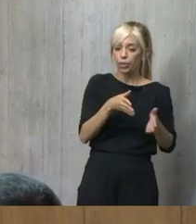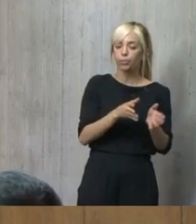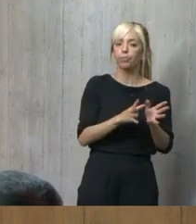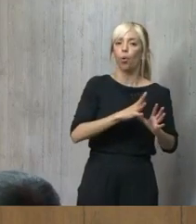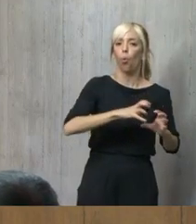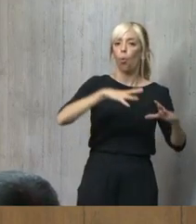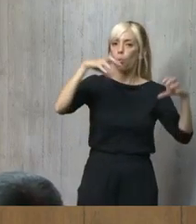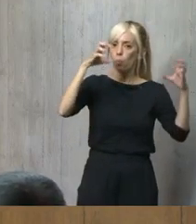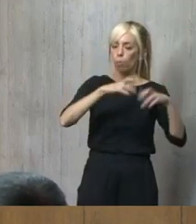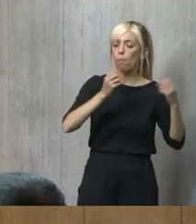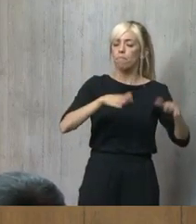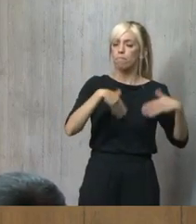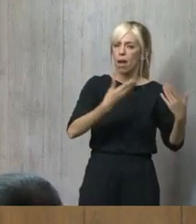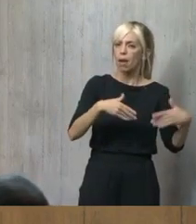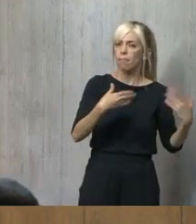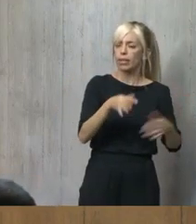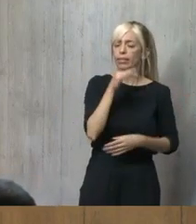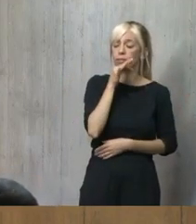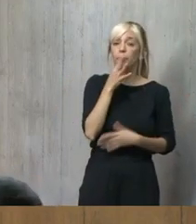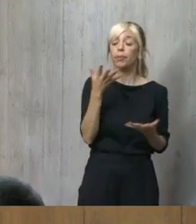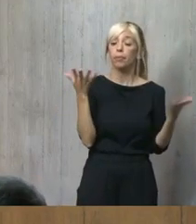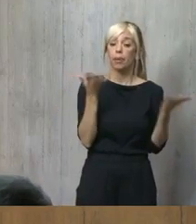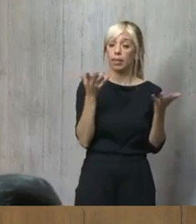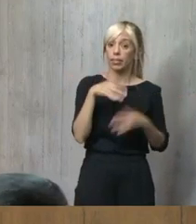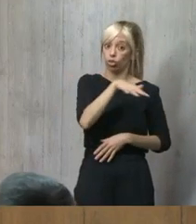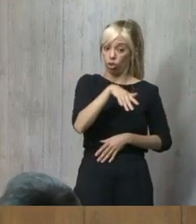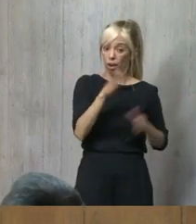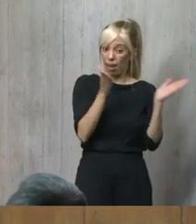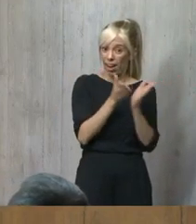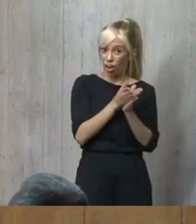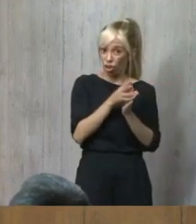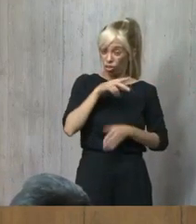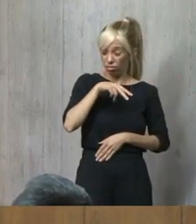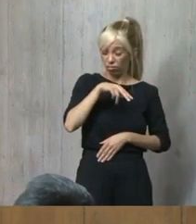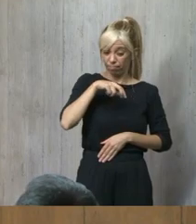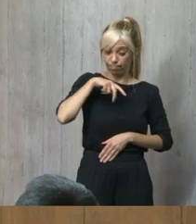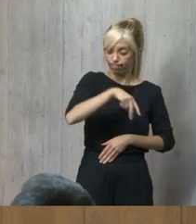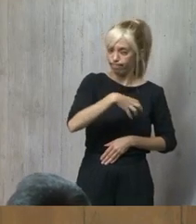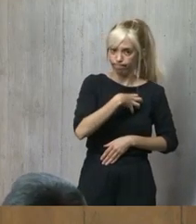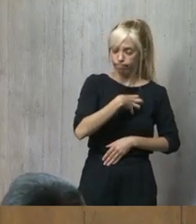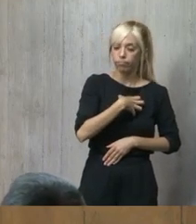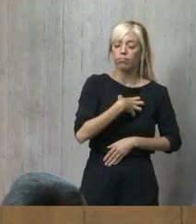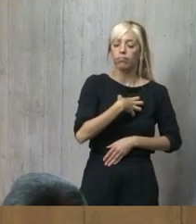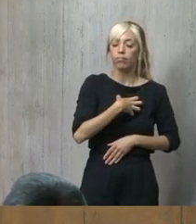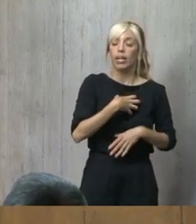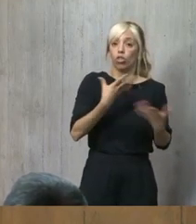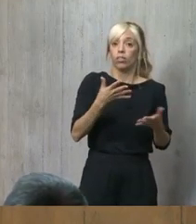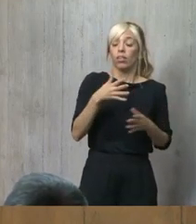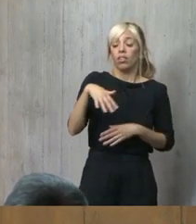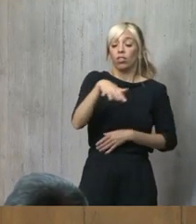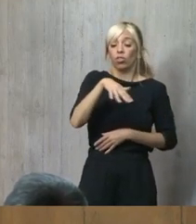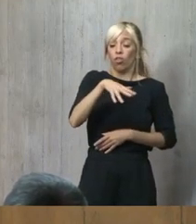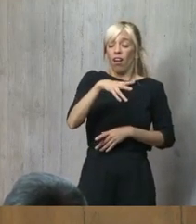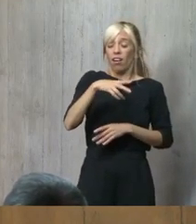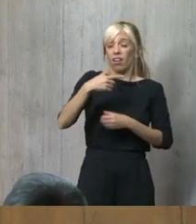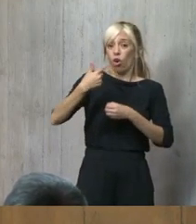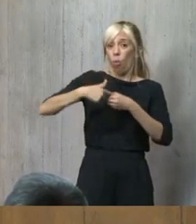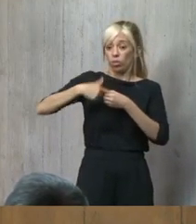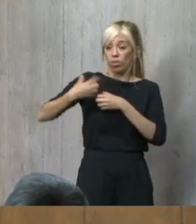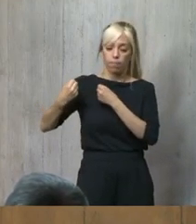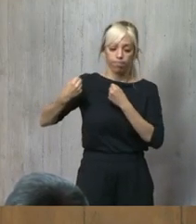humeando. ¿Qué ocurre? El fondo del Barranco del Río actualmente es inaccesible, entendemos que la humedad y la continuidad del combustible no permite una